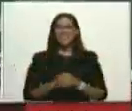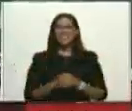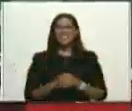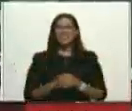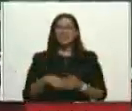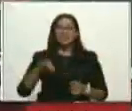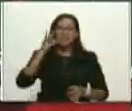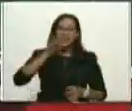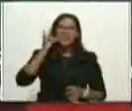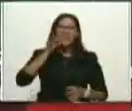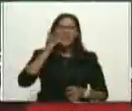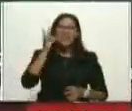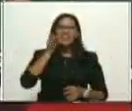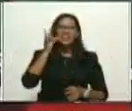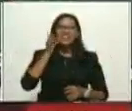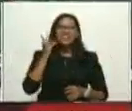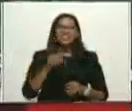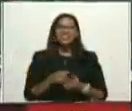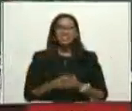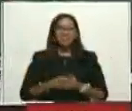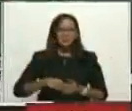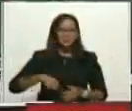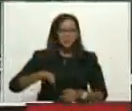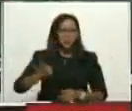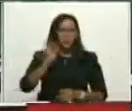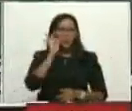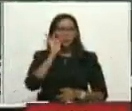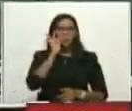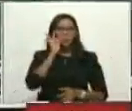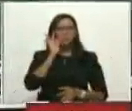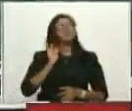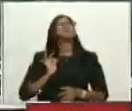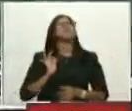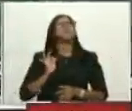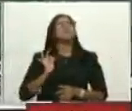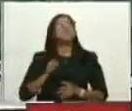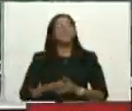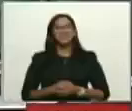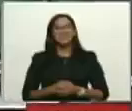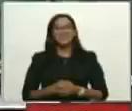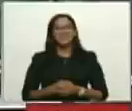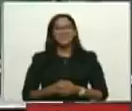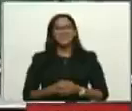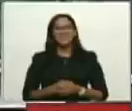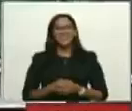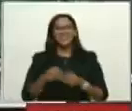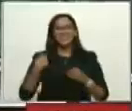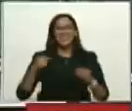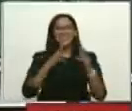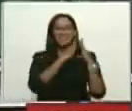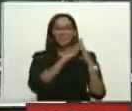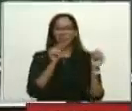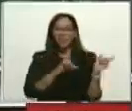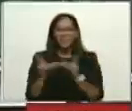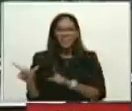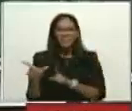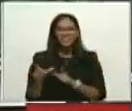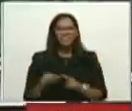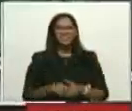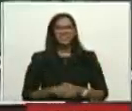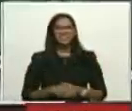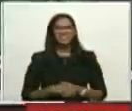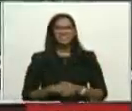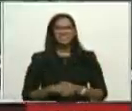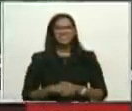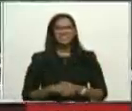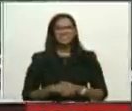Marihuanita Guevara, con su tabaquito... Ah, aquí tiene todo preparado, ¿no? Mire, presidente, aquí está la foto